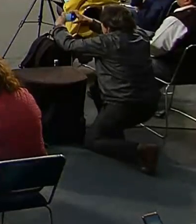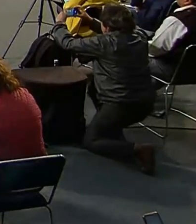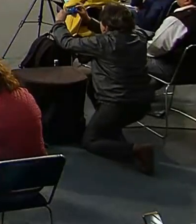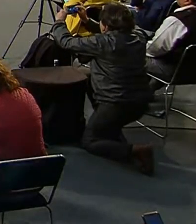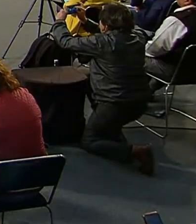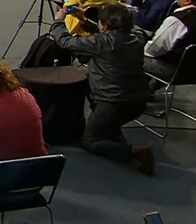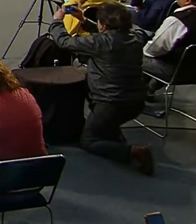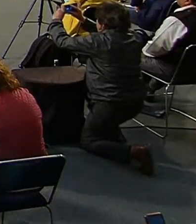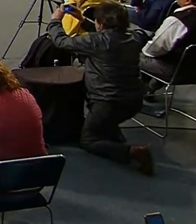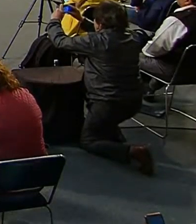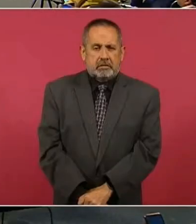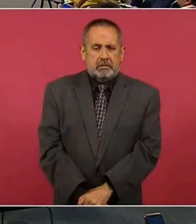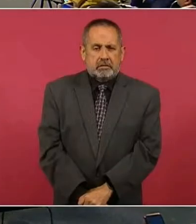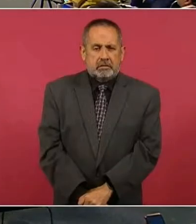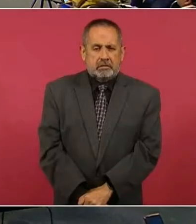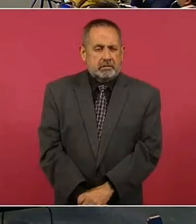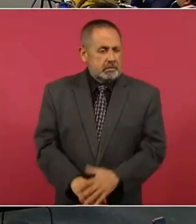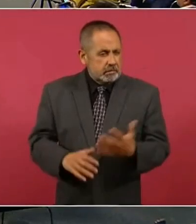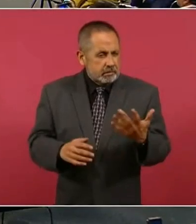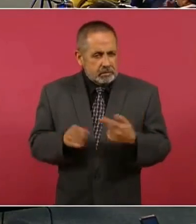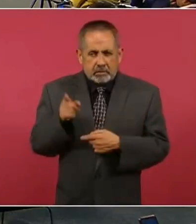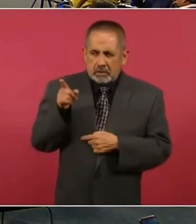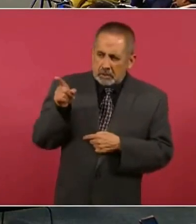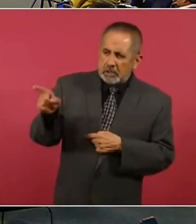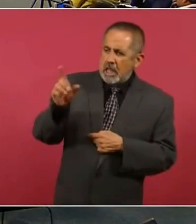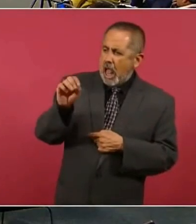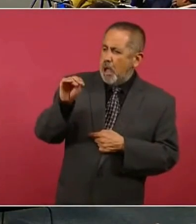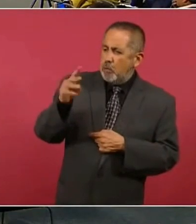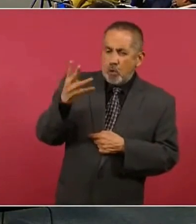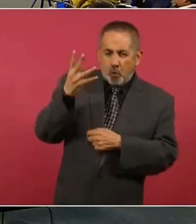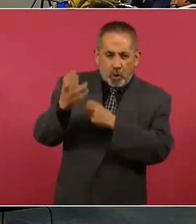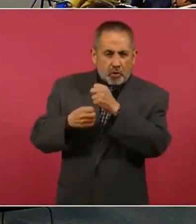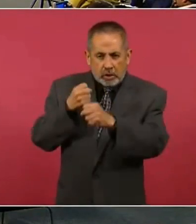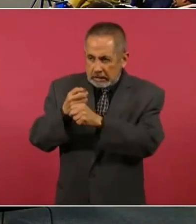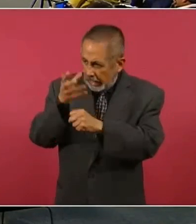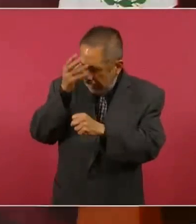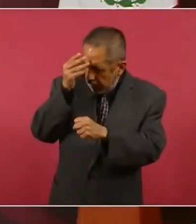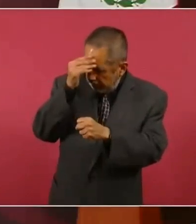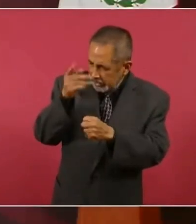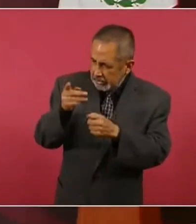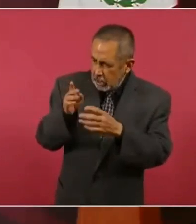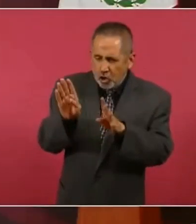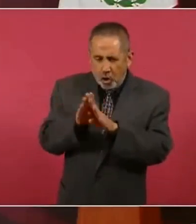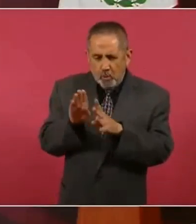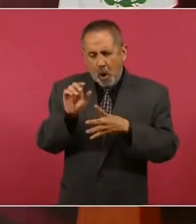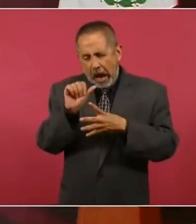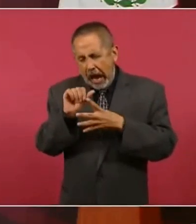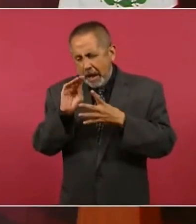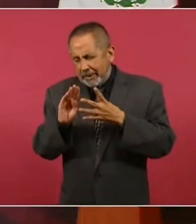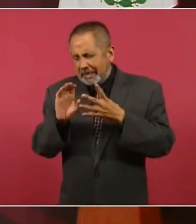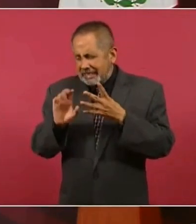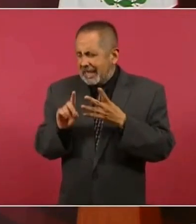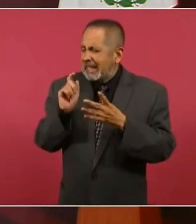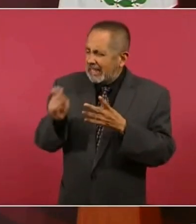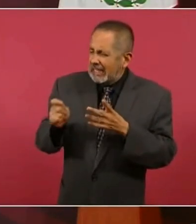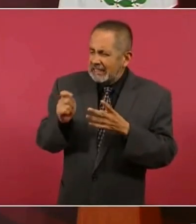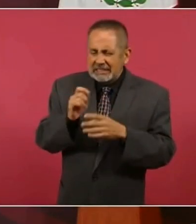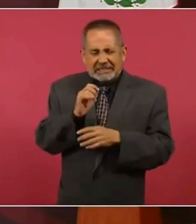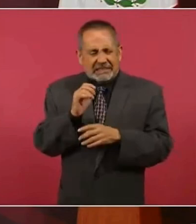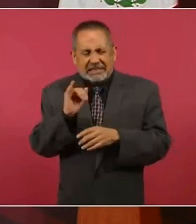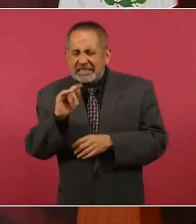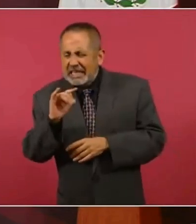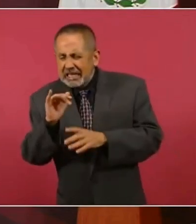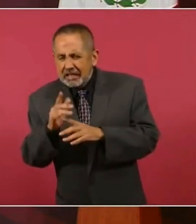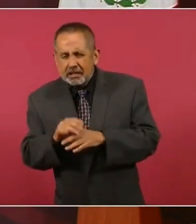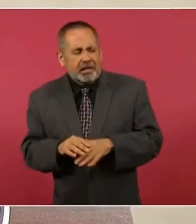En 4 años que ha sido presidente, bien pudo aprender el ABC de la inteligencia. No quiero saber,